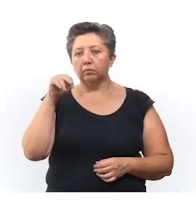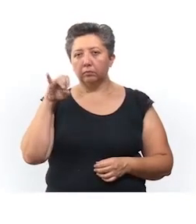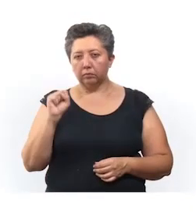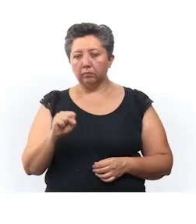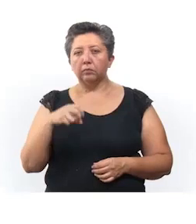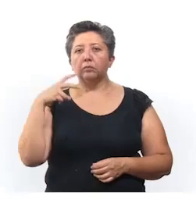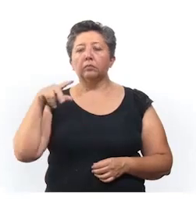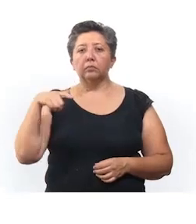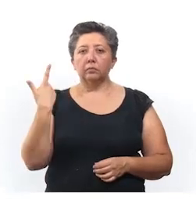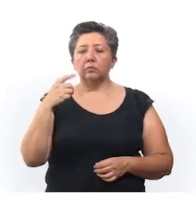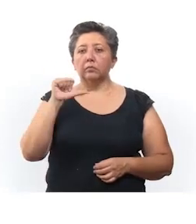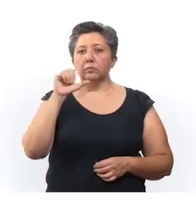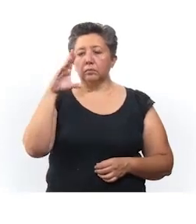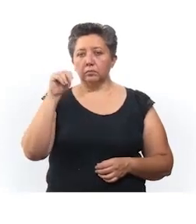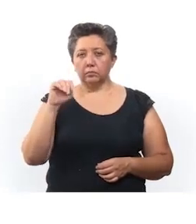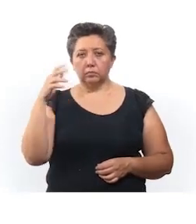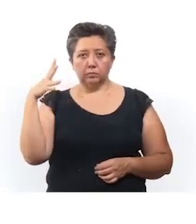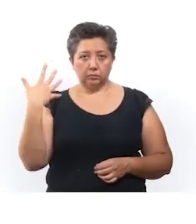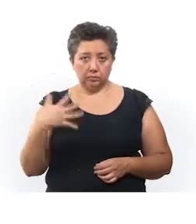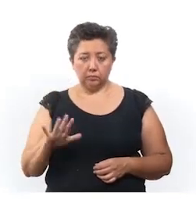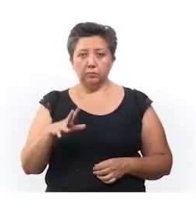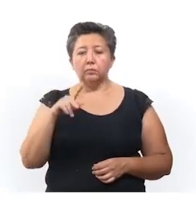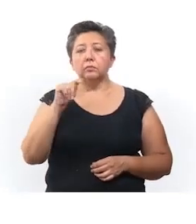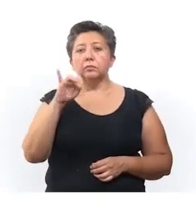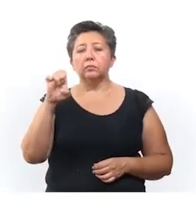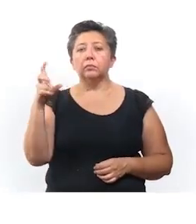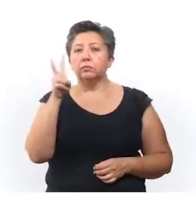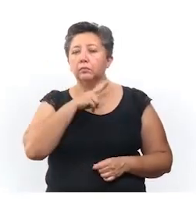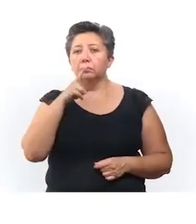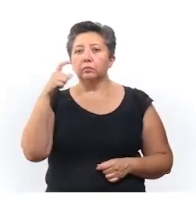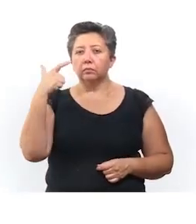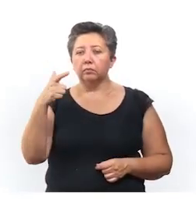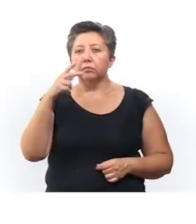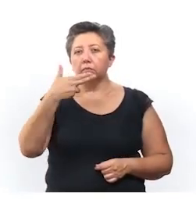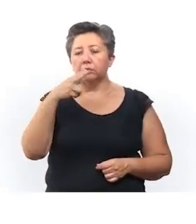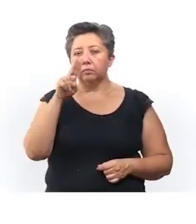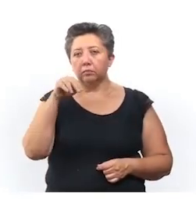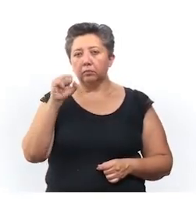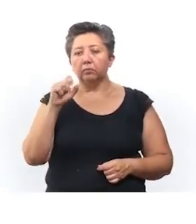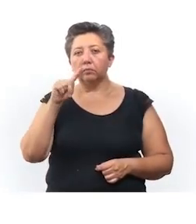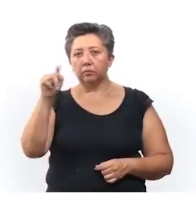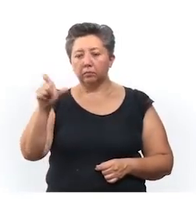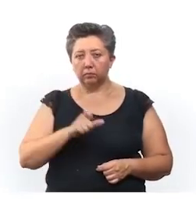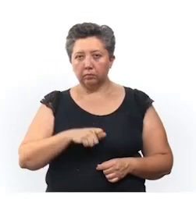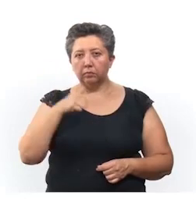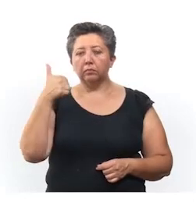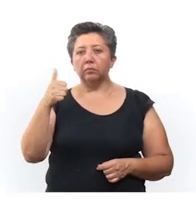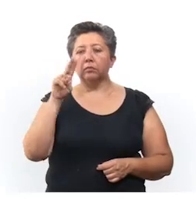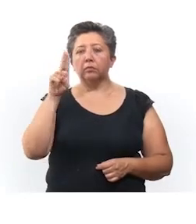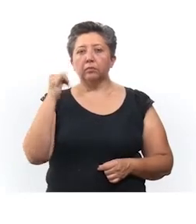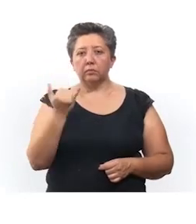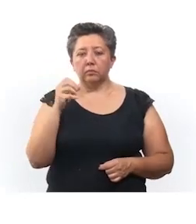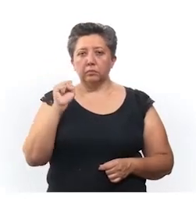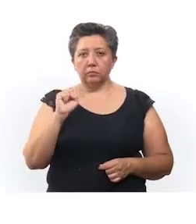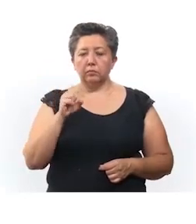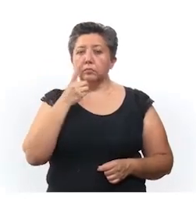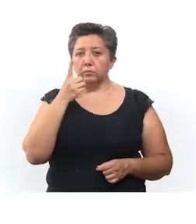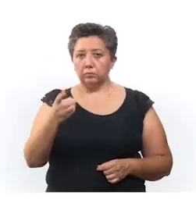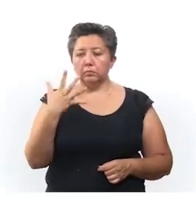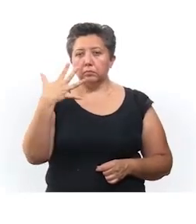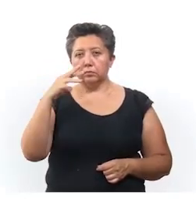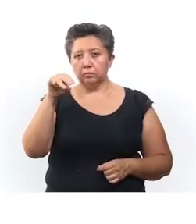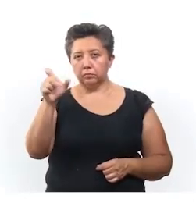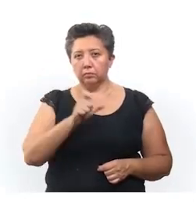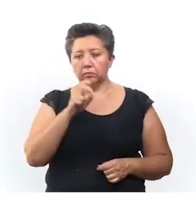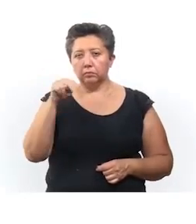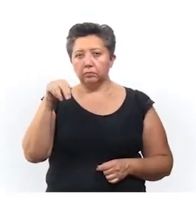Canacín, 12 en Acanqué, 10 en Ticul y en Valladolid, 7 en Junucmá y Tecash, 6 en Guayma, 5 en Maxcanú,